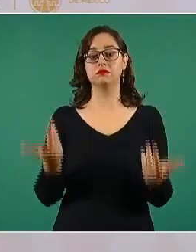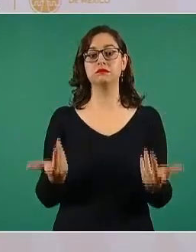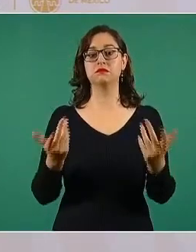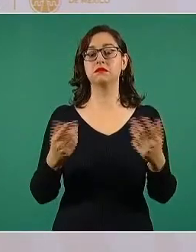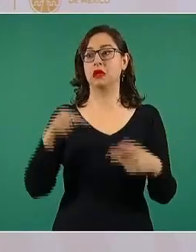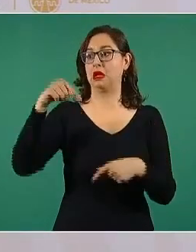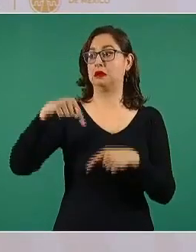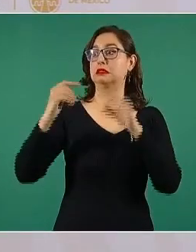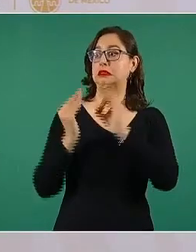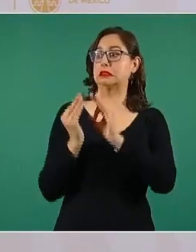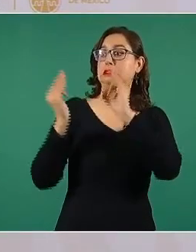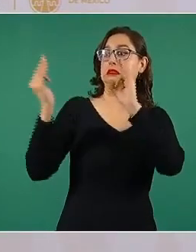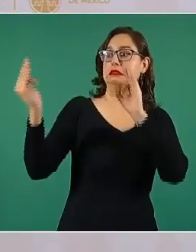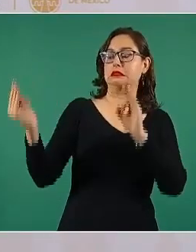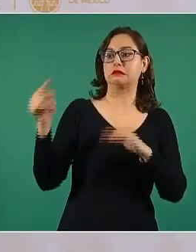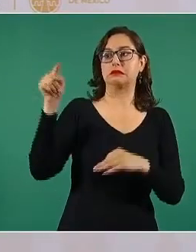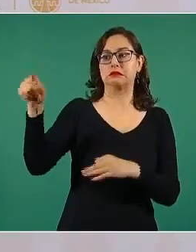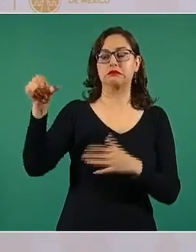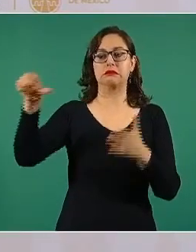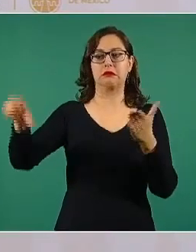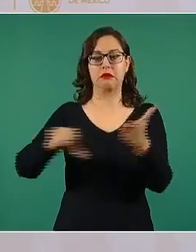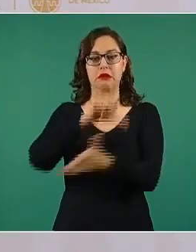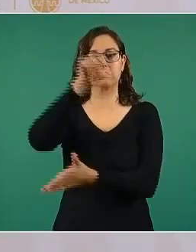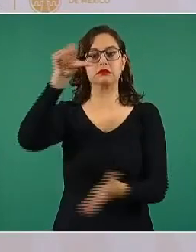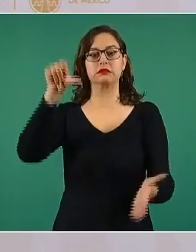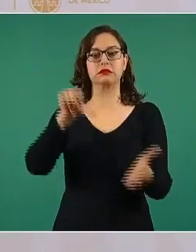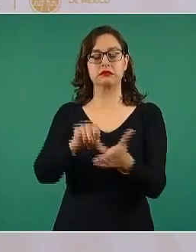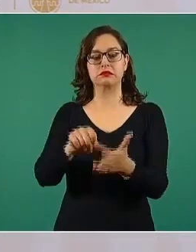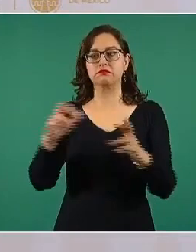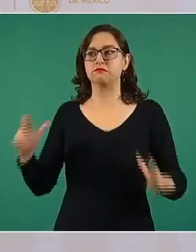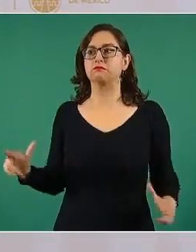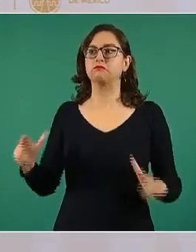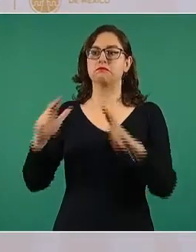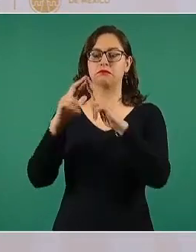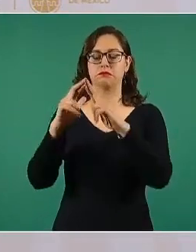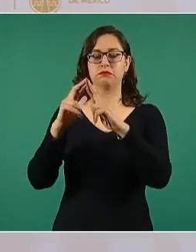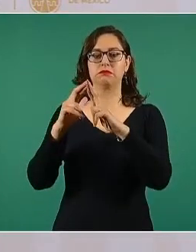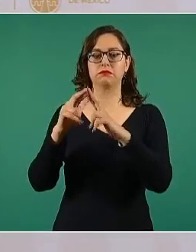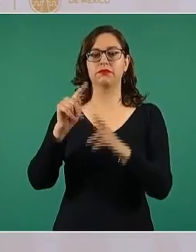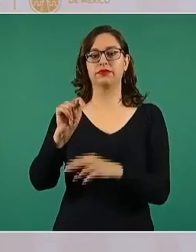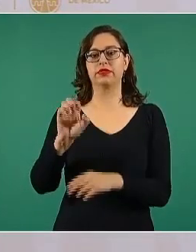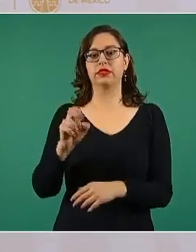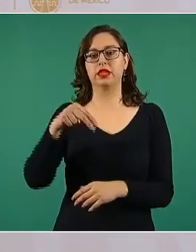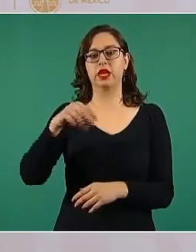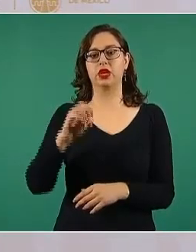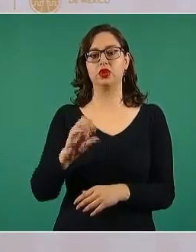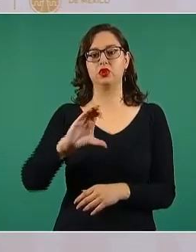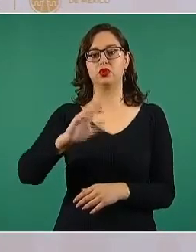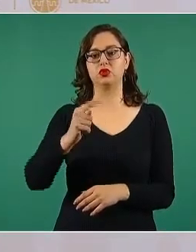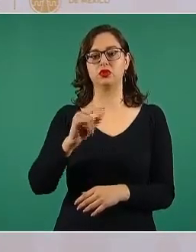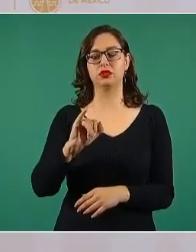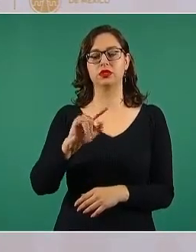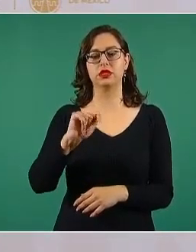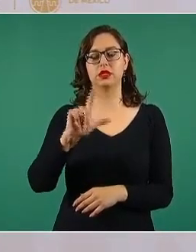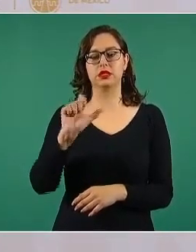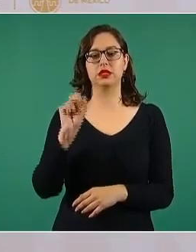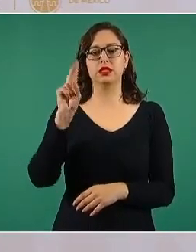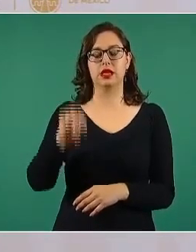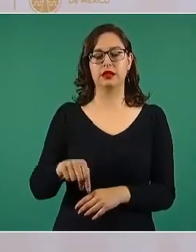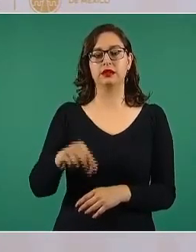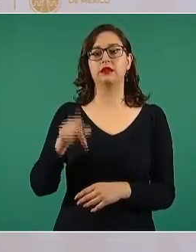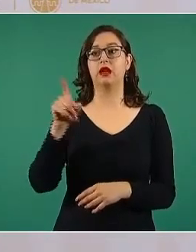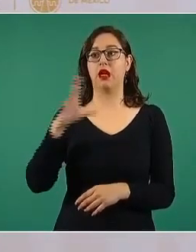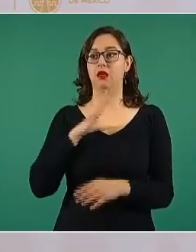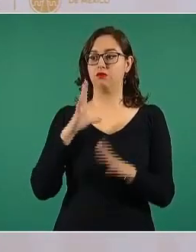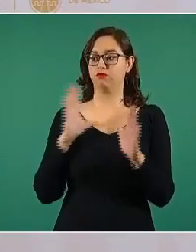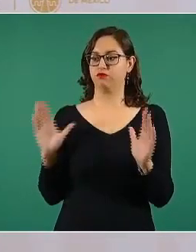encontramos hoy, se erguía el centro ceremonial de Tenochtitlan, dominado por el Templo Mayor, una